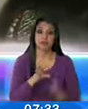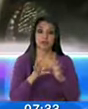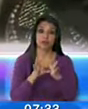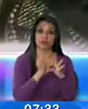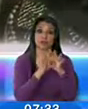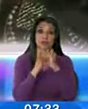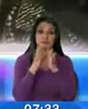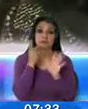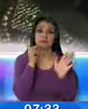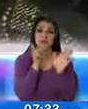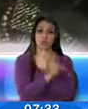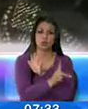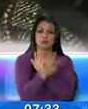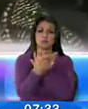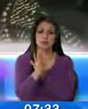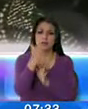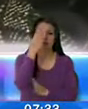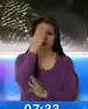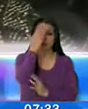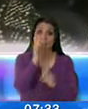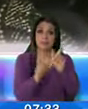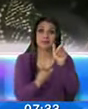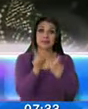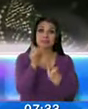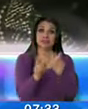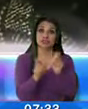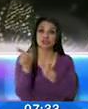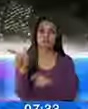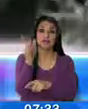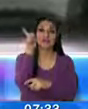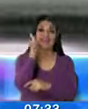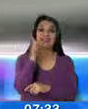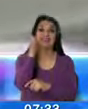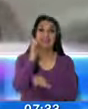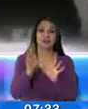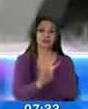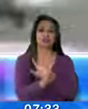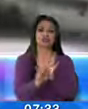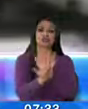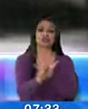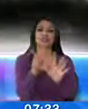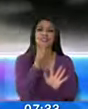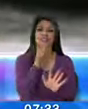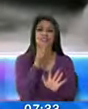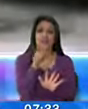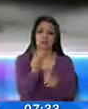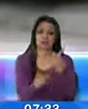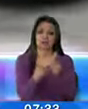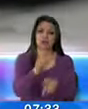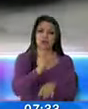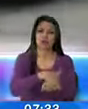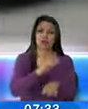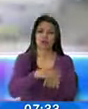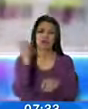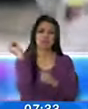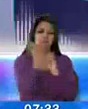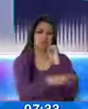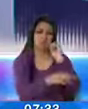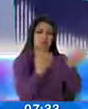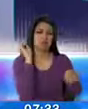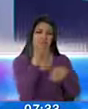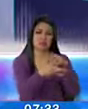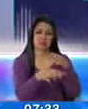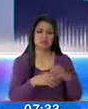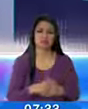que ya tienen plenamente identificados a los supuestos cabecillas que habrían protagonizado estos actos violentos y dan nombres.